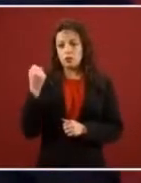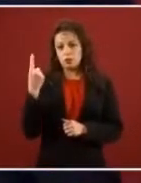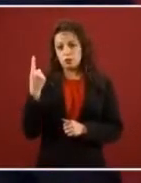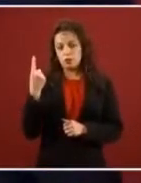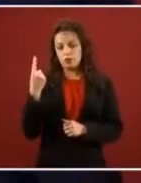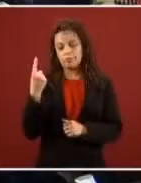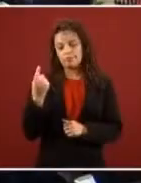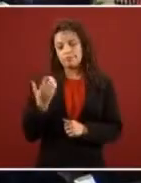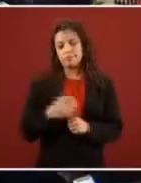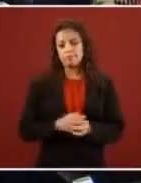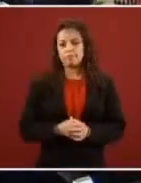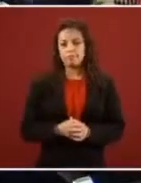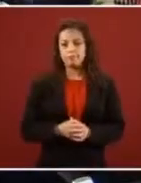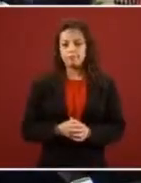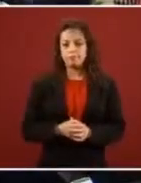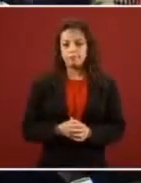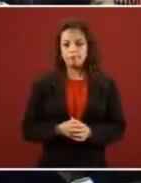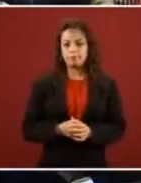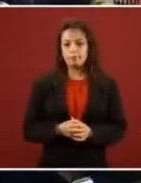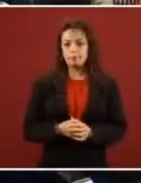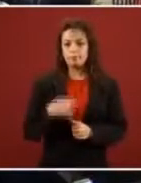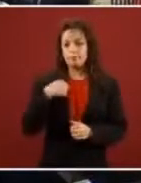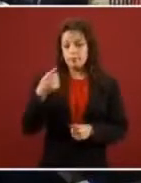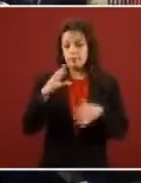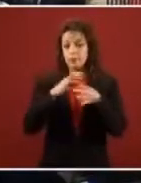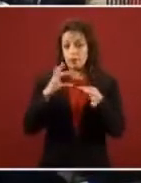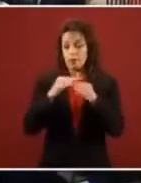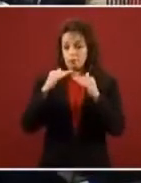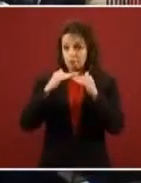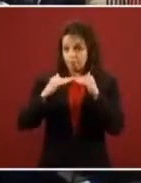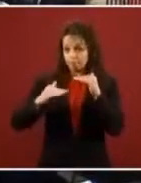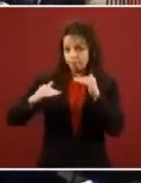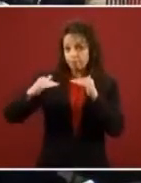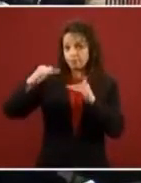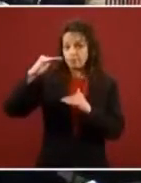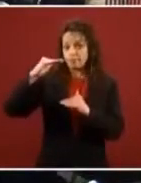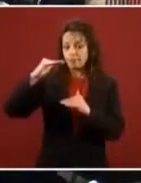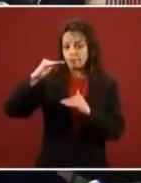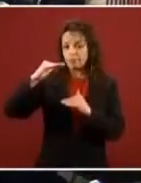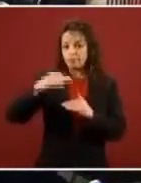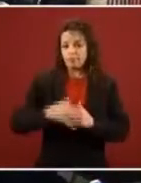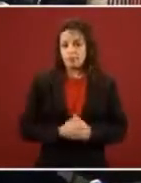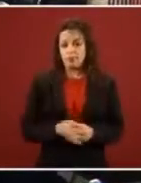0.1. Estoy hablando de incremento. Estamos